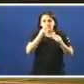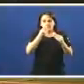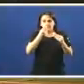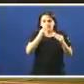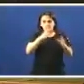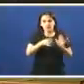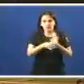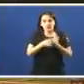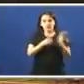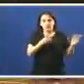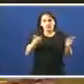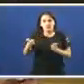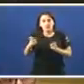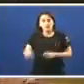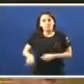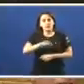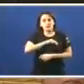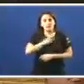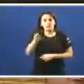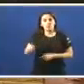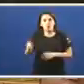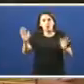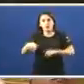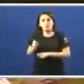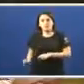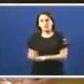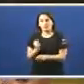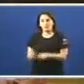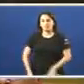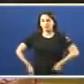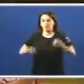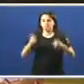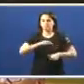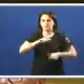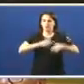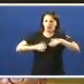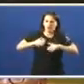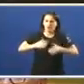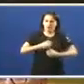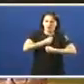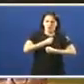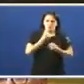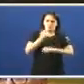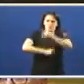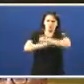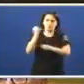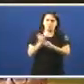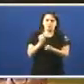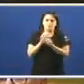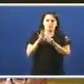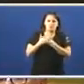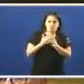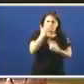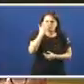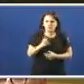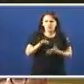coa calidade asistencial que se merecen e os profesionais non dan máis, afogados pola elevada carga de traballo. Unha situación moi seria